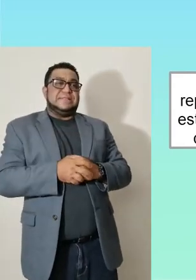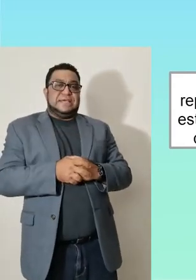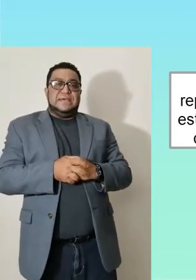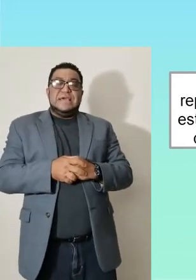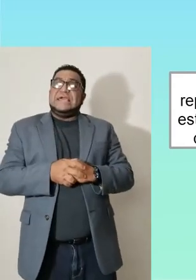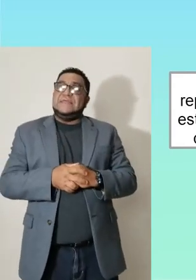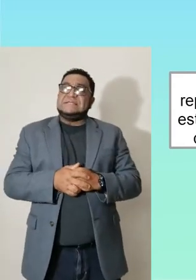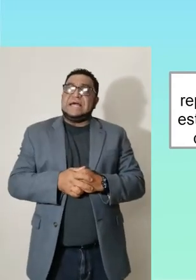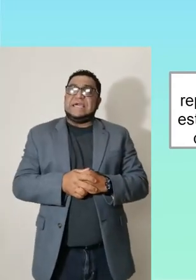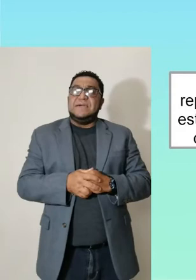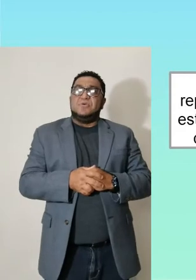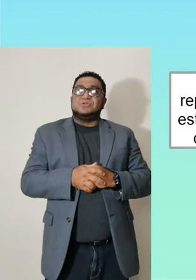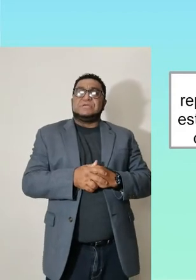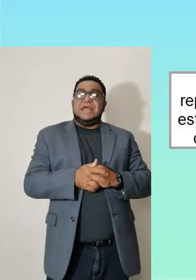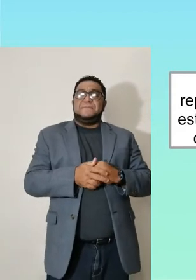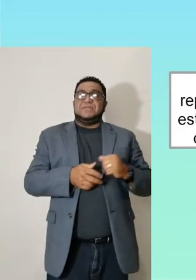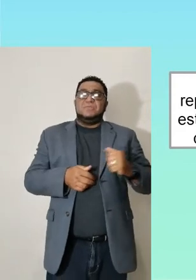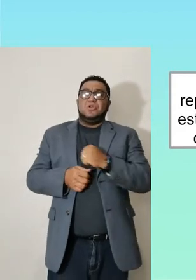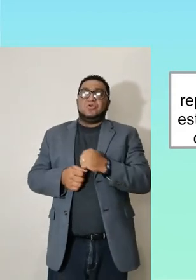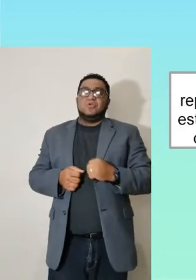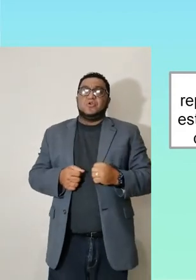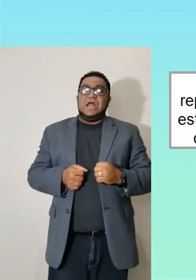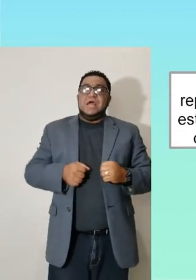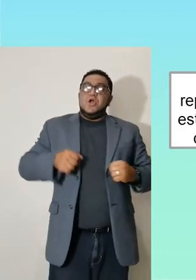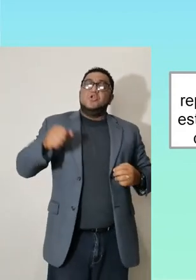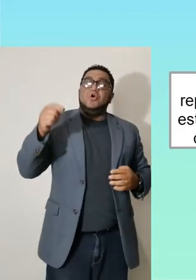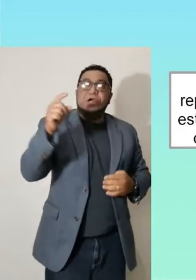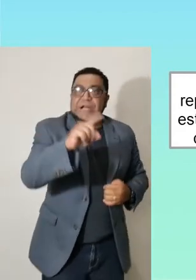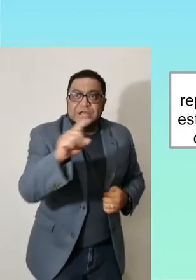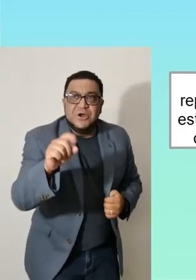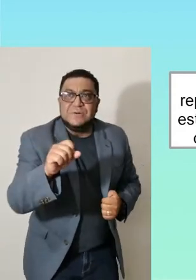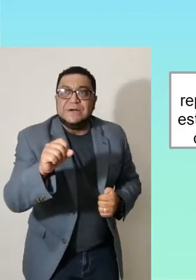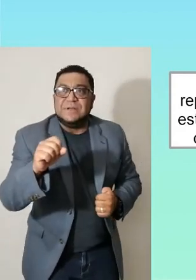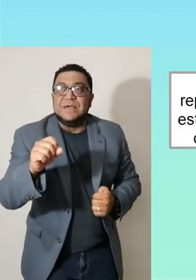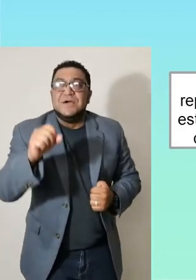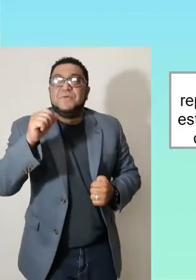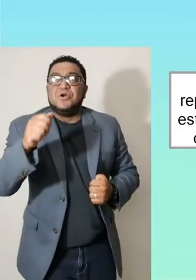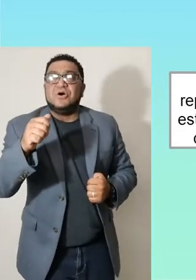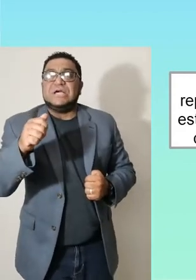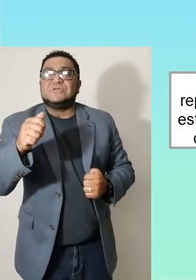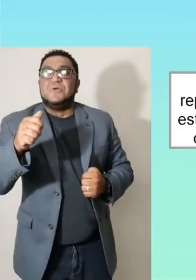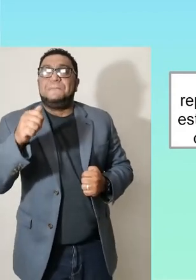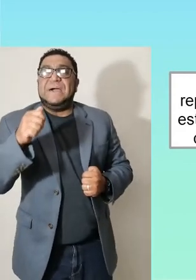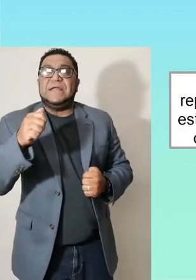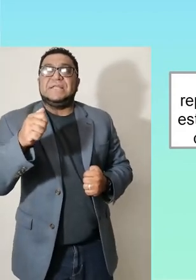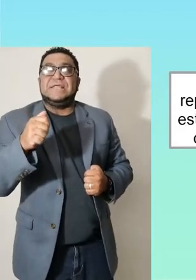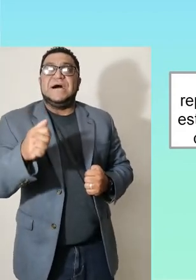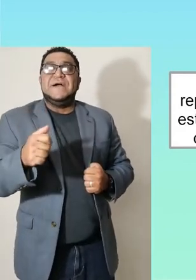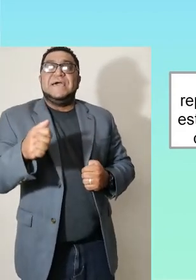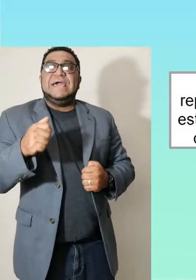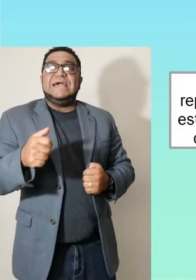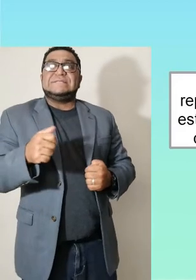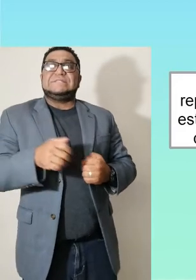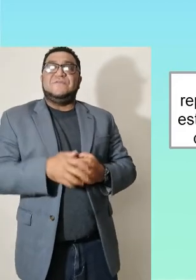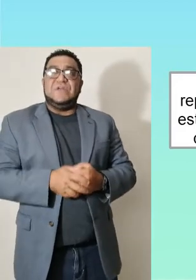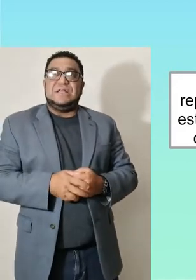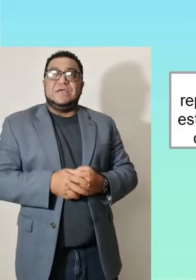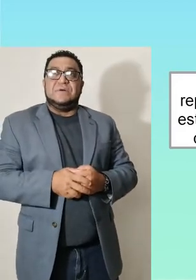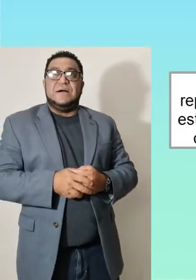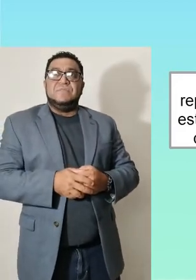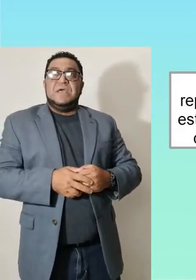importante que destaquemos que el patrimonio cultural no es renovable por lo que su pérdida es